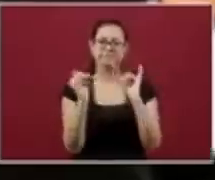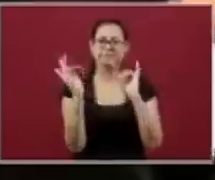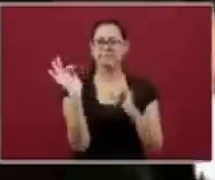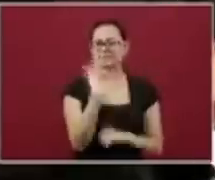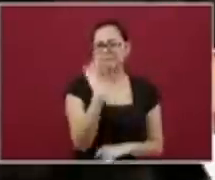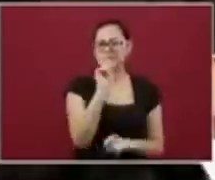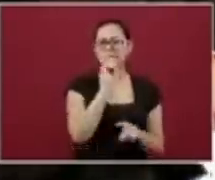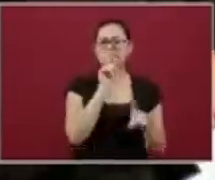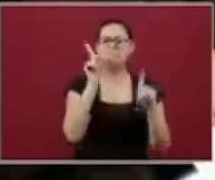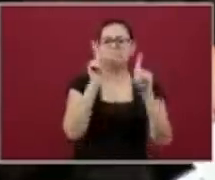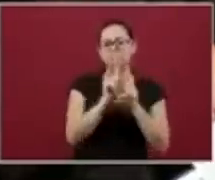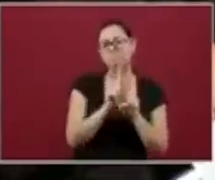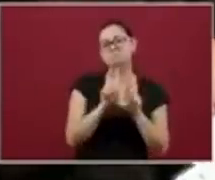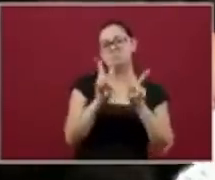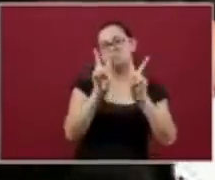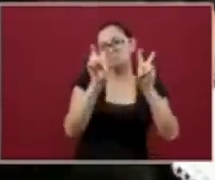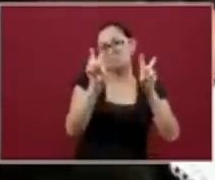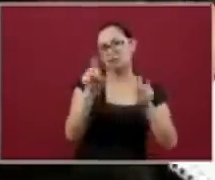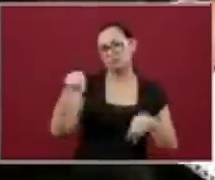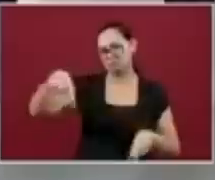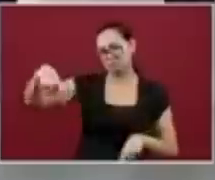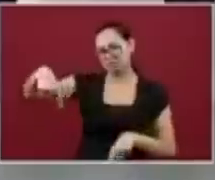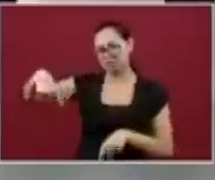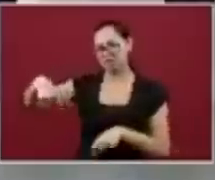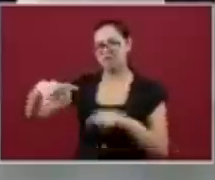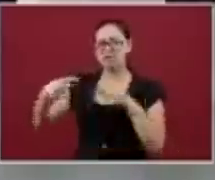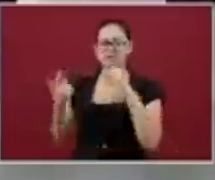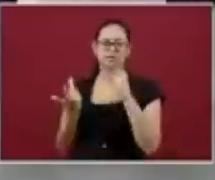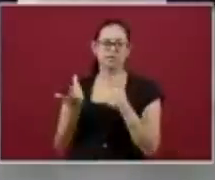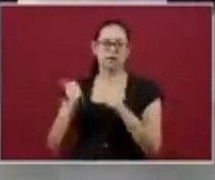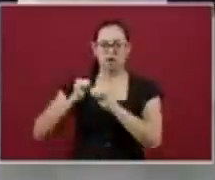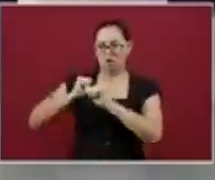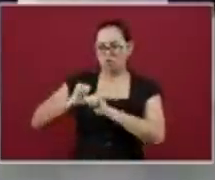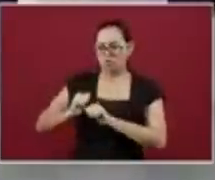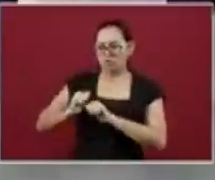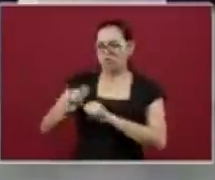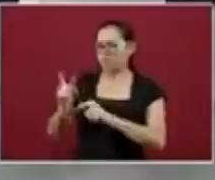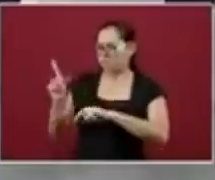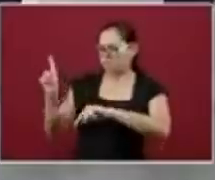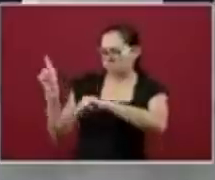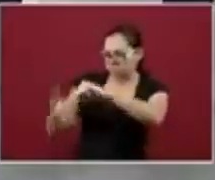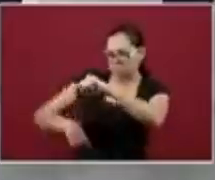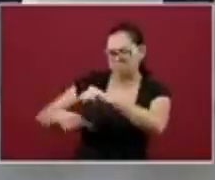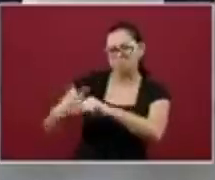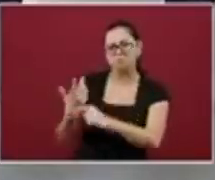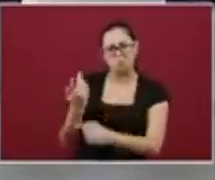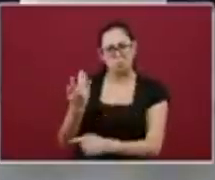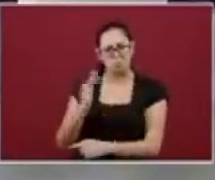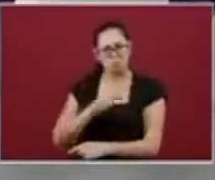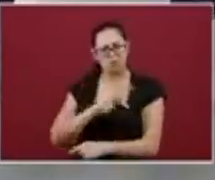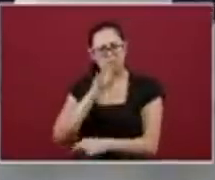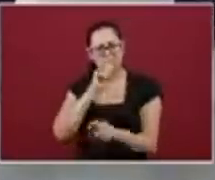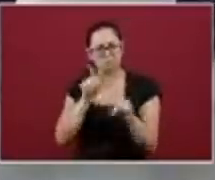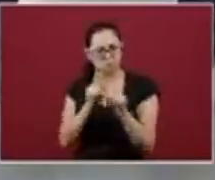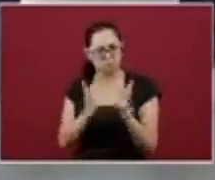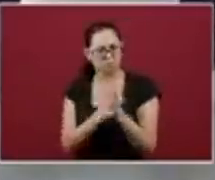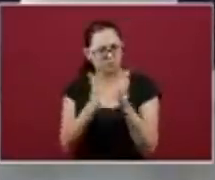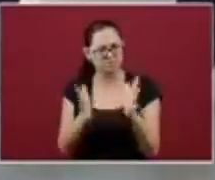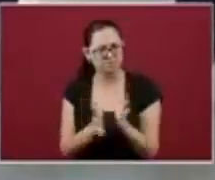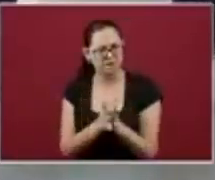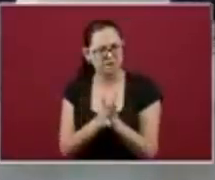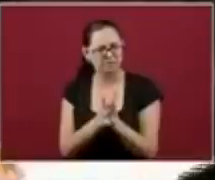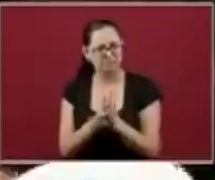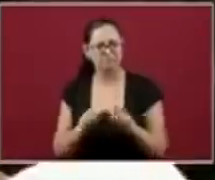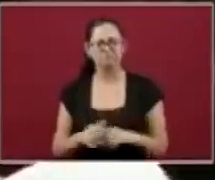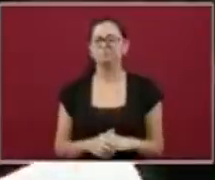en revocación de mandato, por ejemplo, una vez que se llegue a ese punto? Esa será la primera. Y por lo